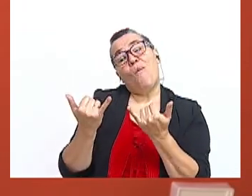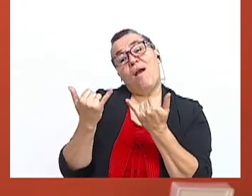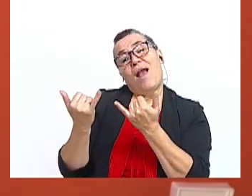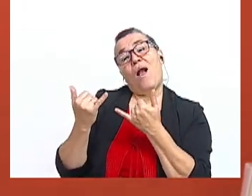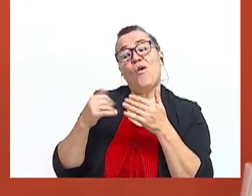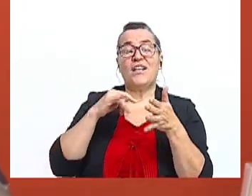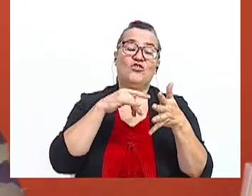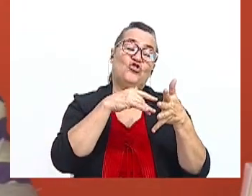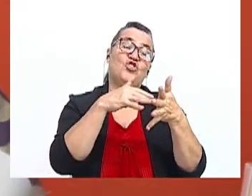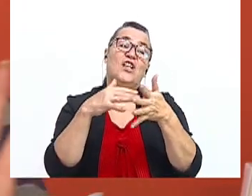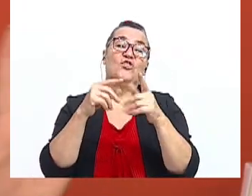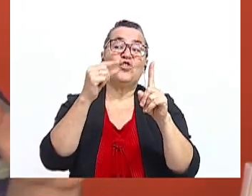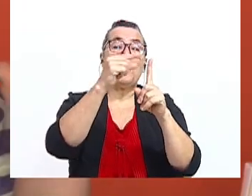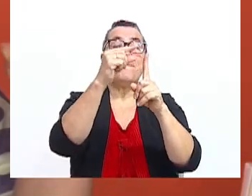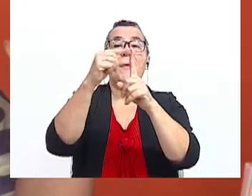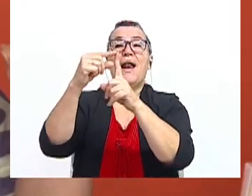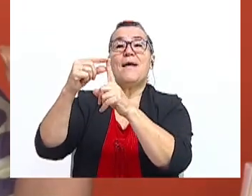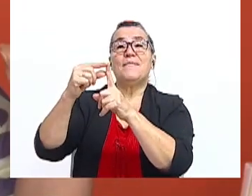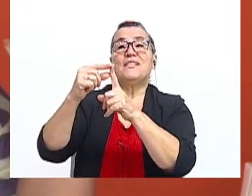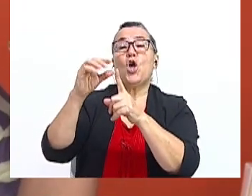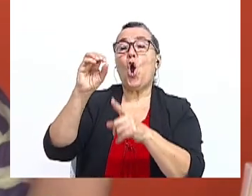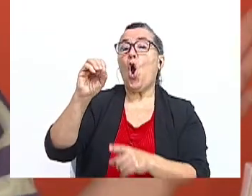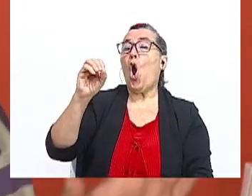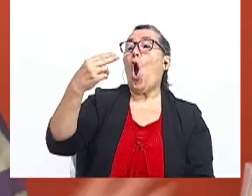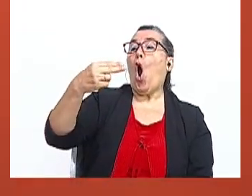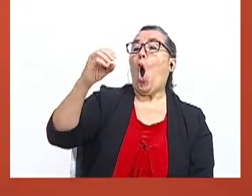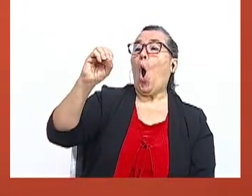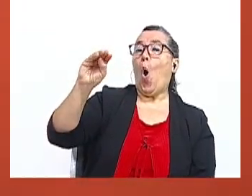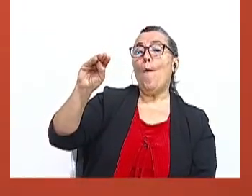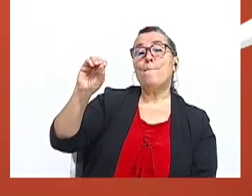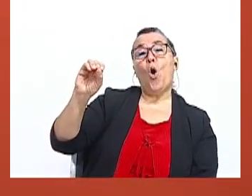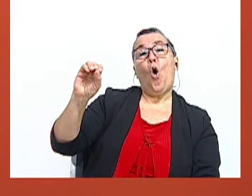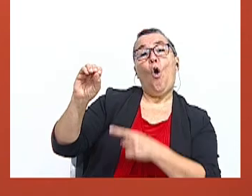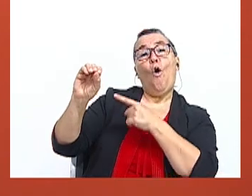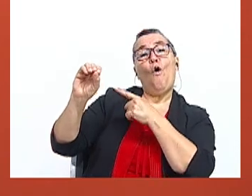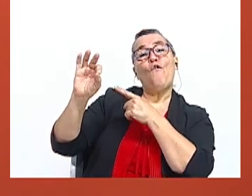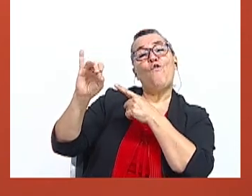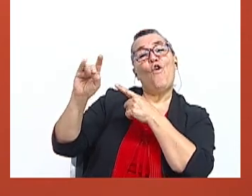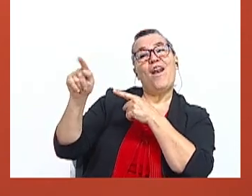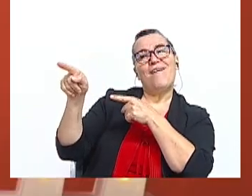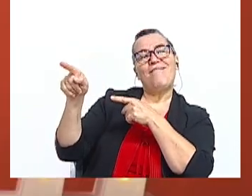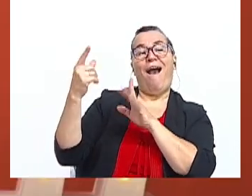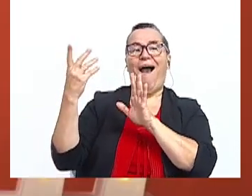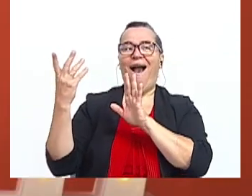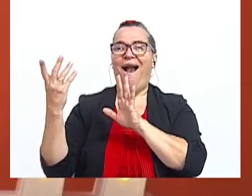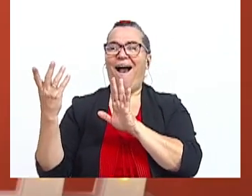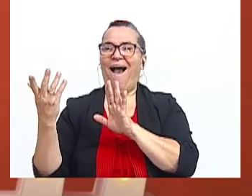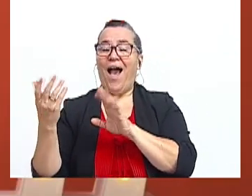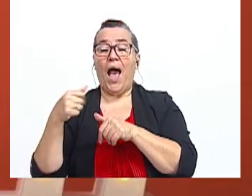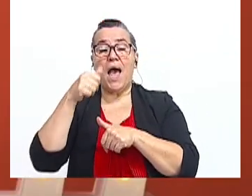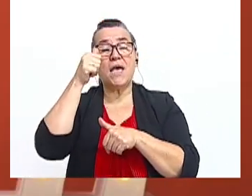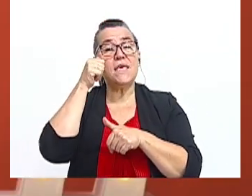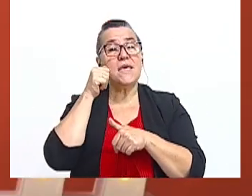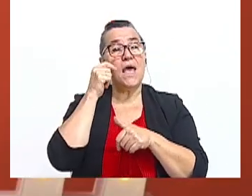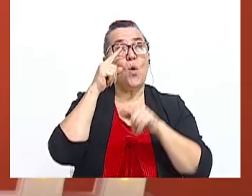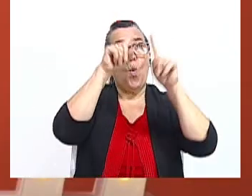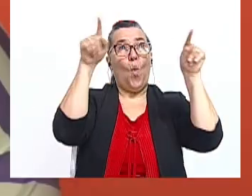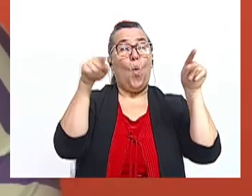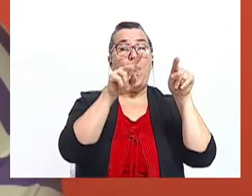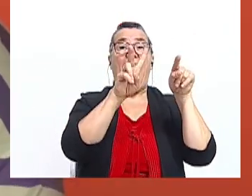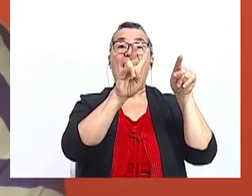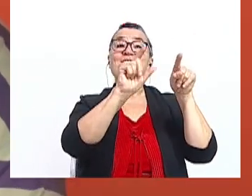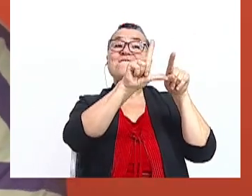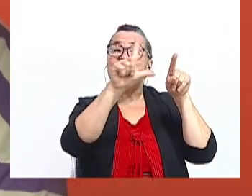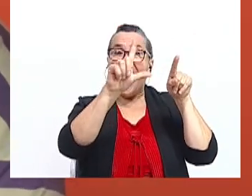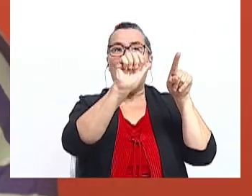estoy estudiando las palabras homófonas. ¡A palabrilla! Entonces, le voy a decir, ayer vi una valla publicitaria